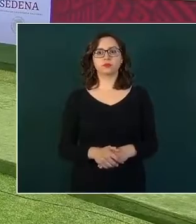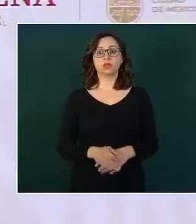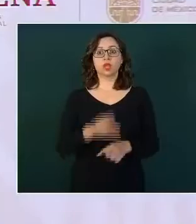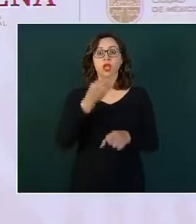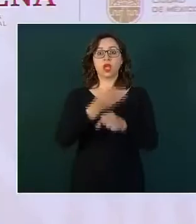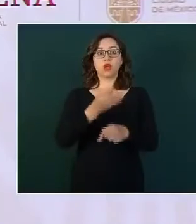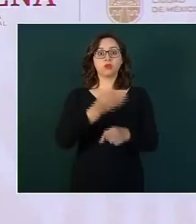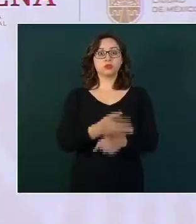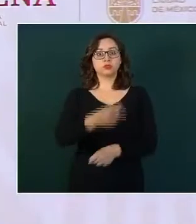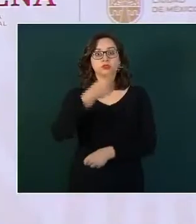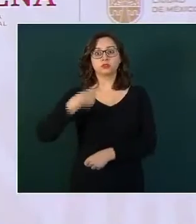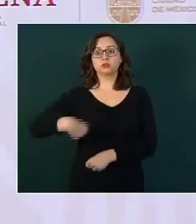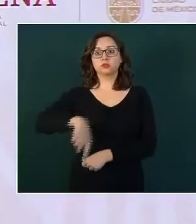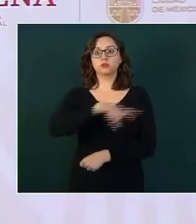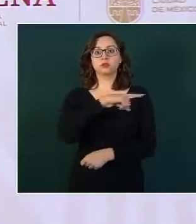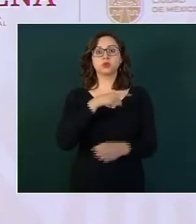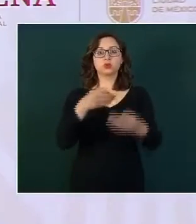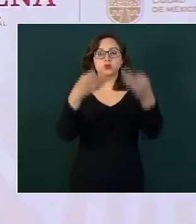atestiguando